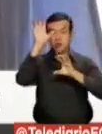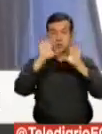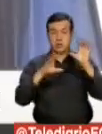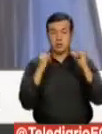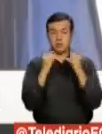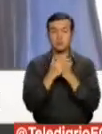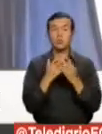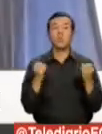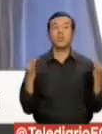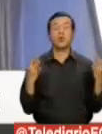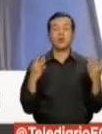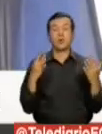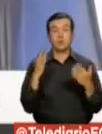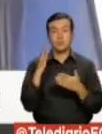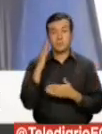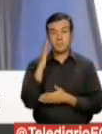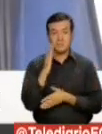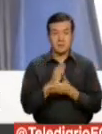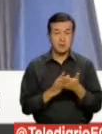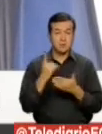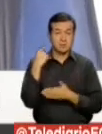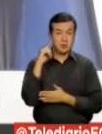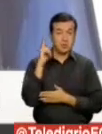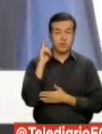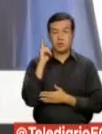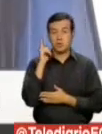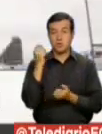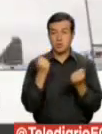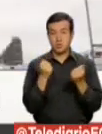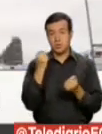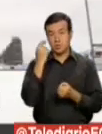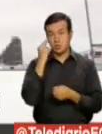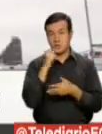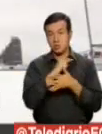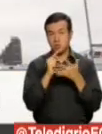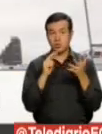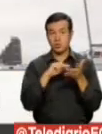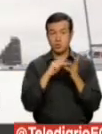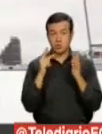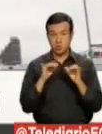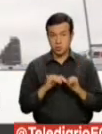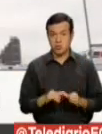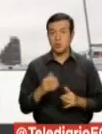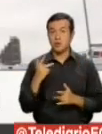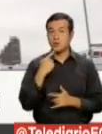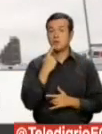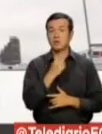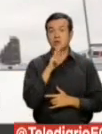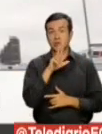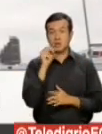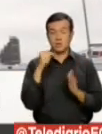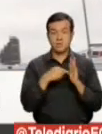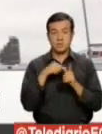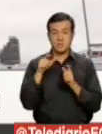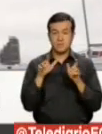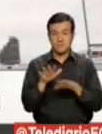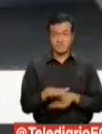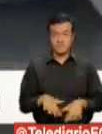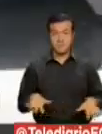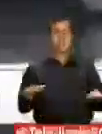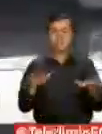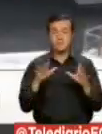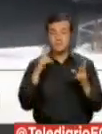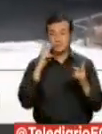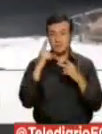año exhibe más de medio millar de embarcaciones con lo más innovador en tecnología. Se espera que unos 30.000 aficionados se acerquen a